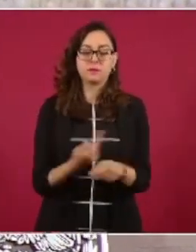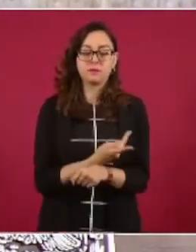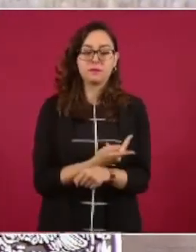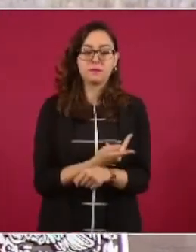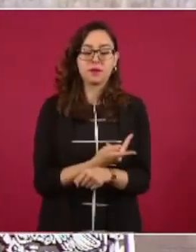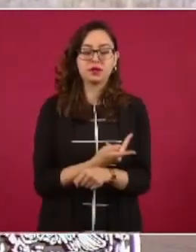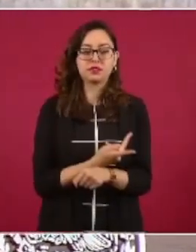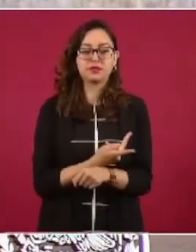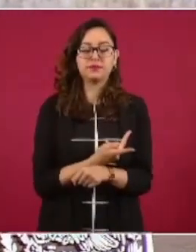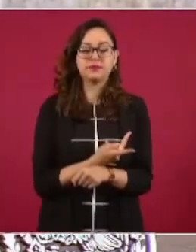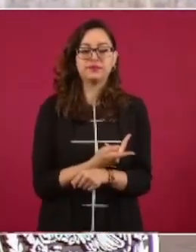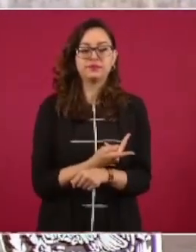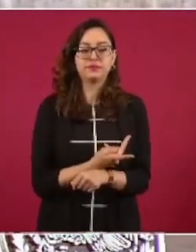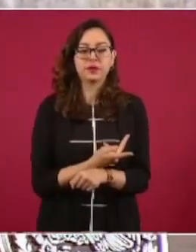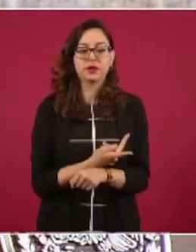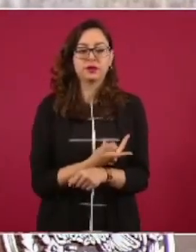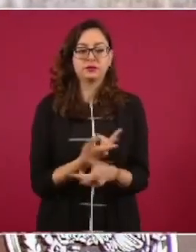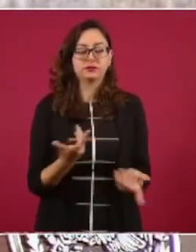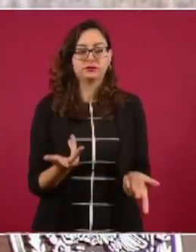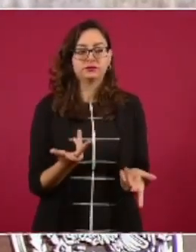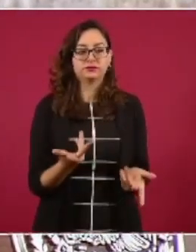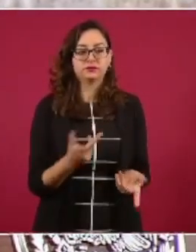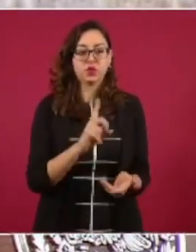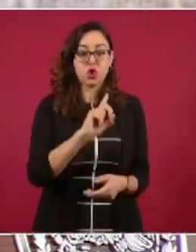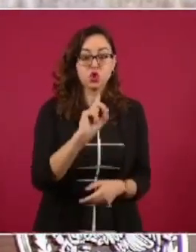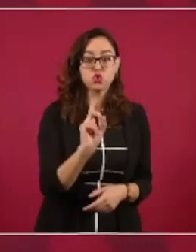como nuestro peso está fuerte,